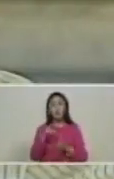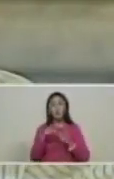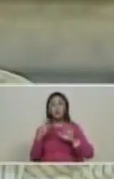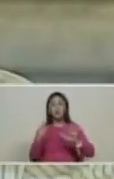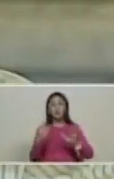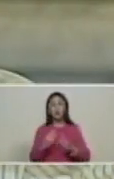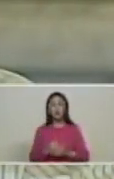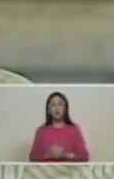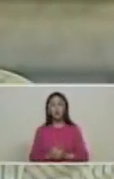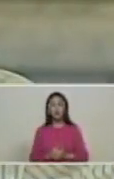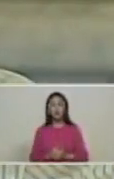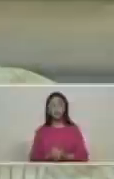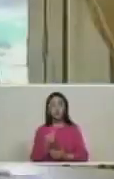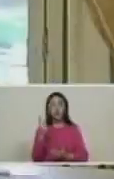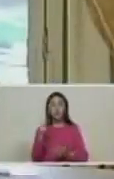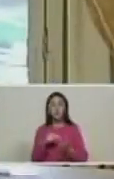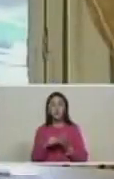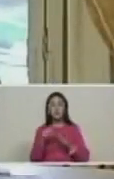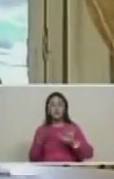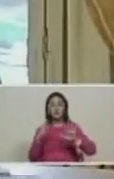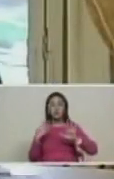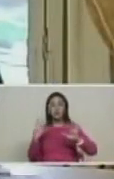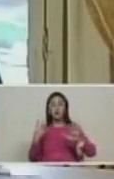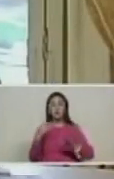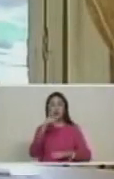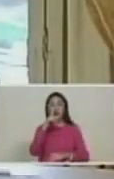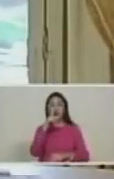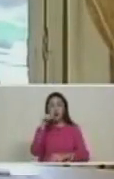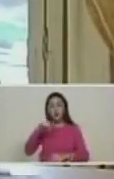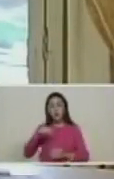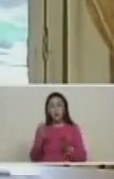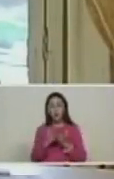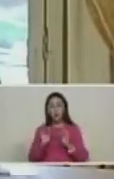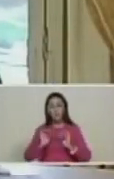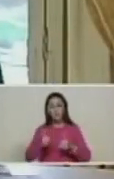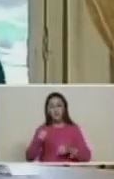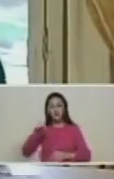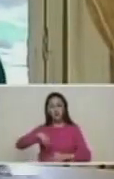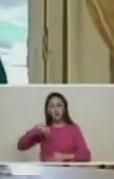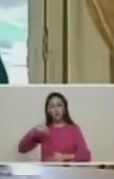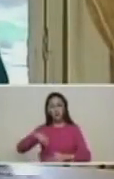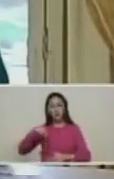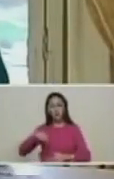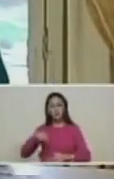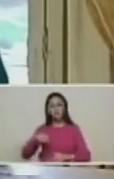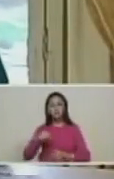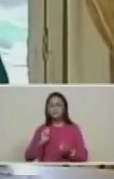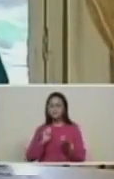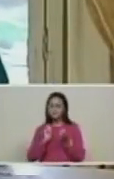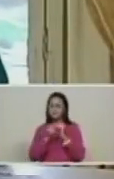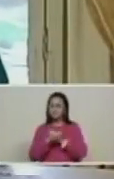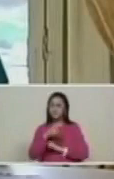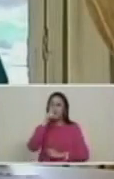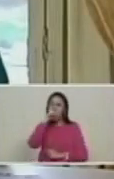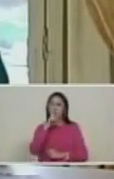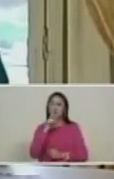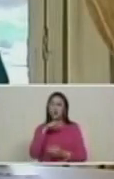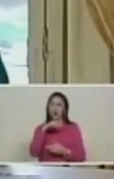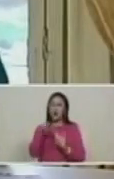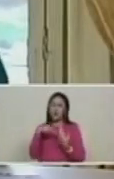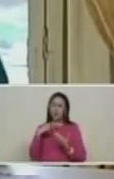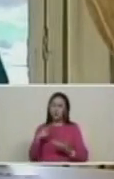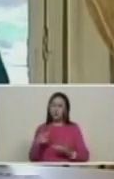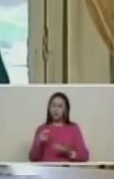2018, 2019, el año escolar que está empezando el día de hoy, vamos a convertirlo en el año de la